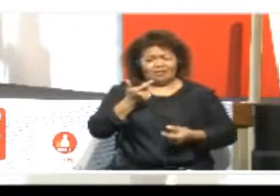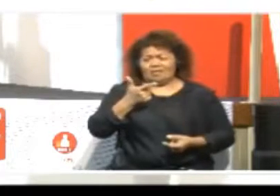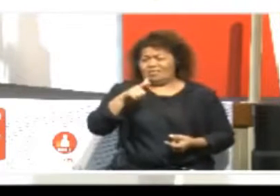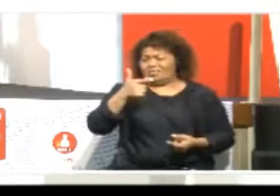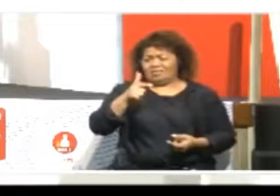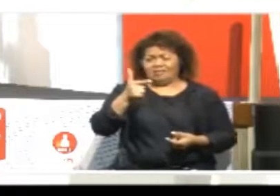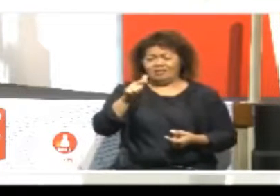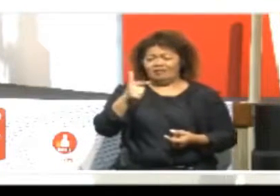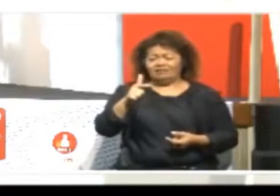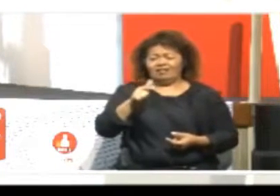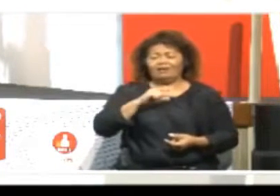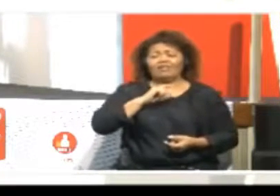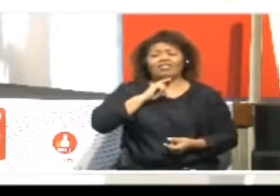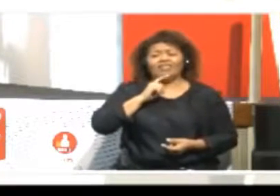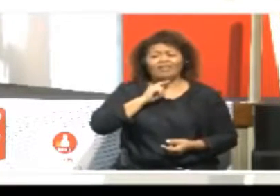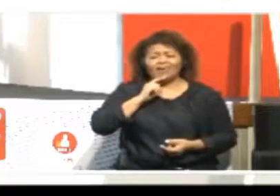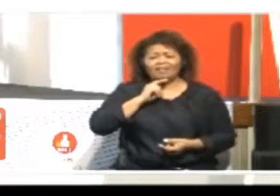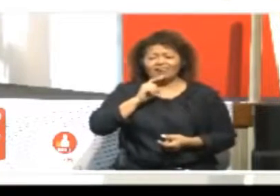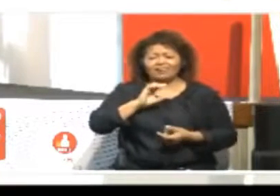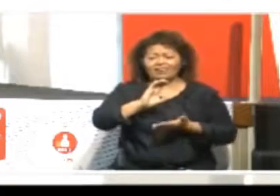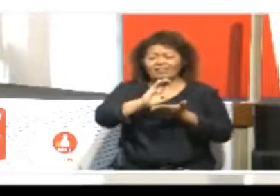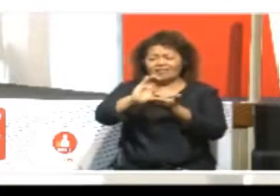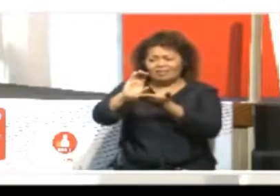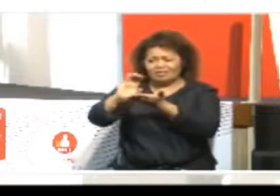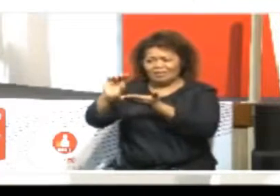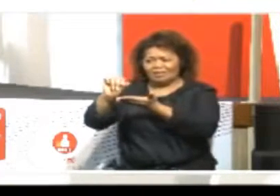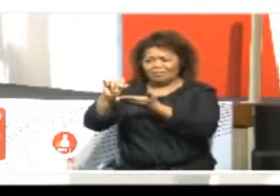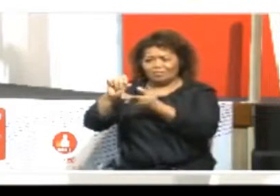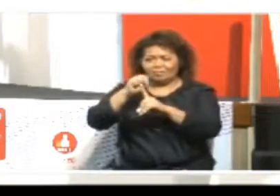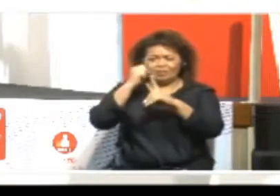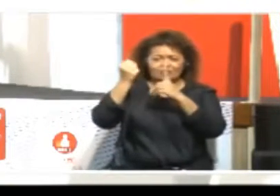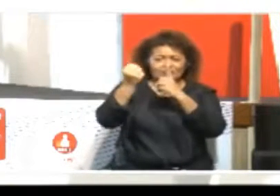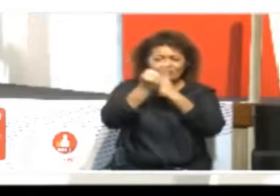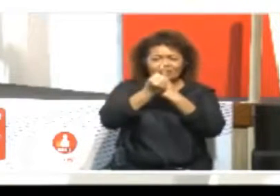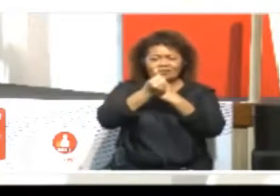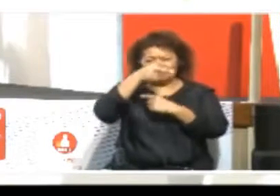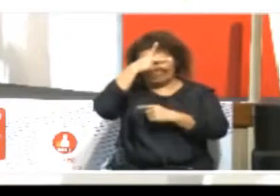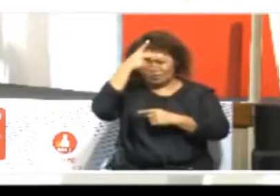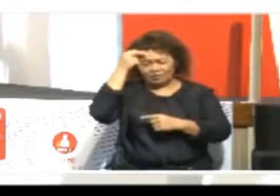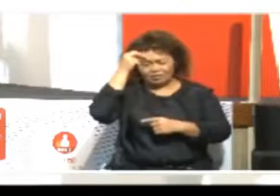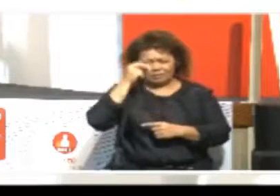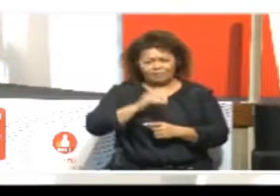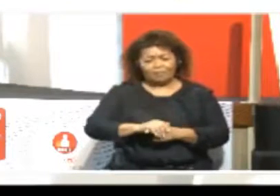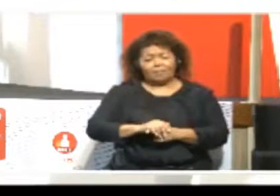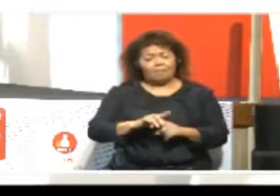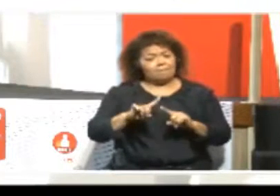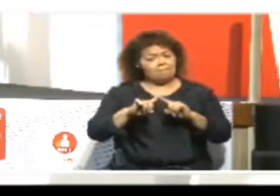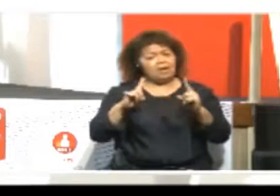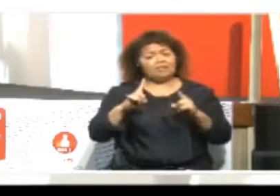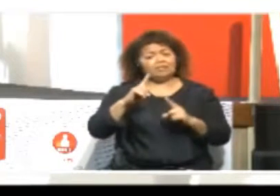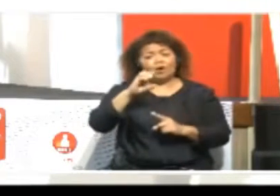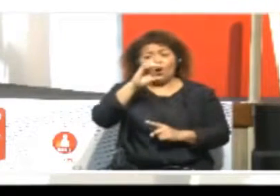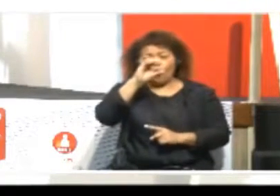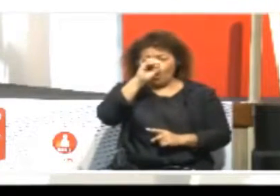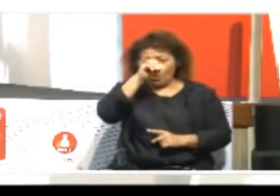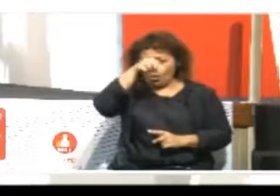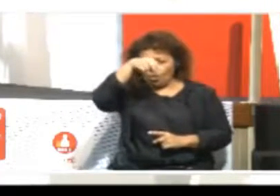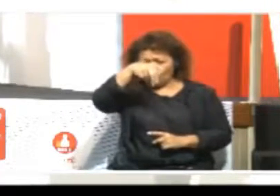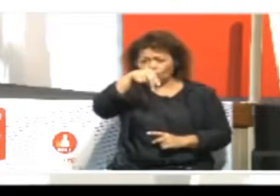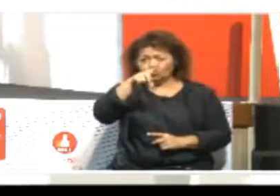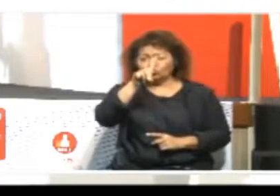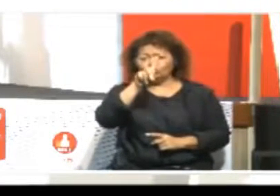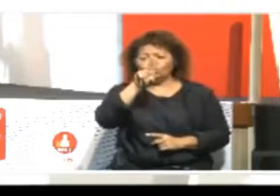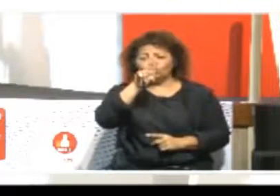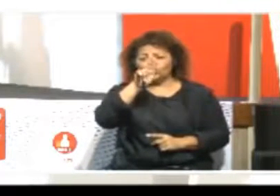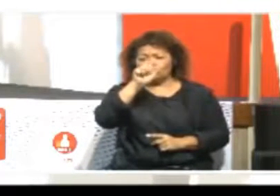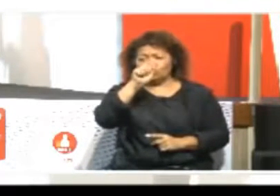el asociativismo, vemos que en Honduras realmente se está afianzando el asociativismo y se están